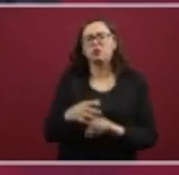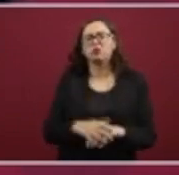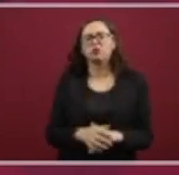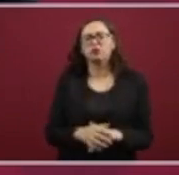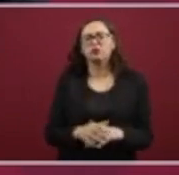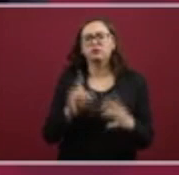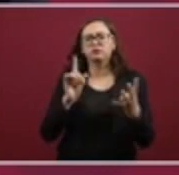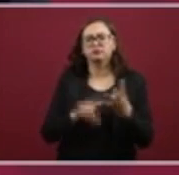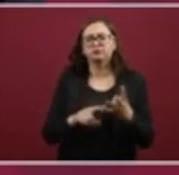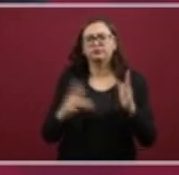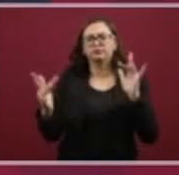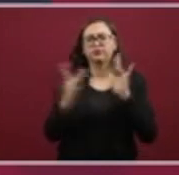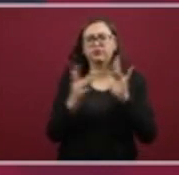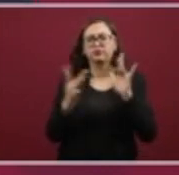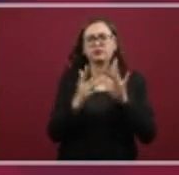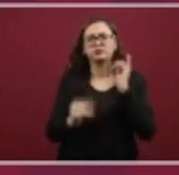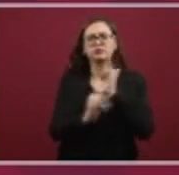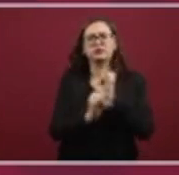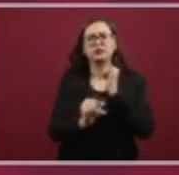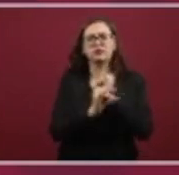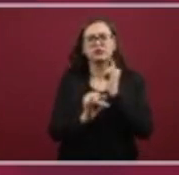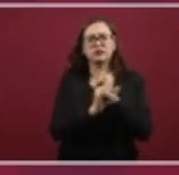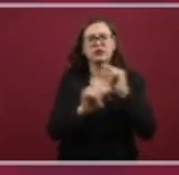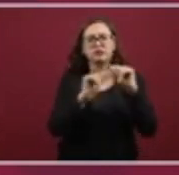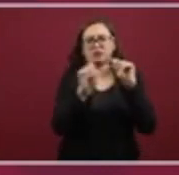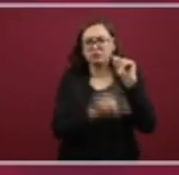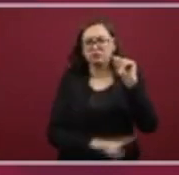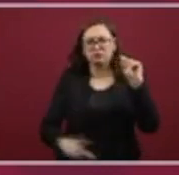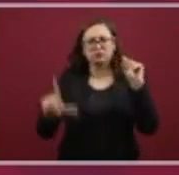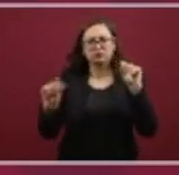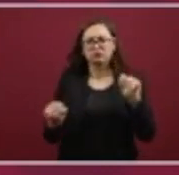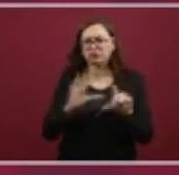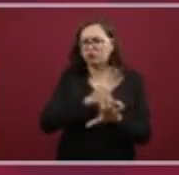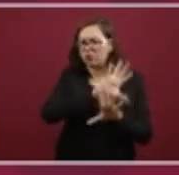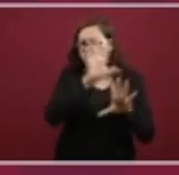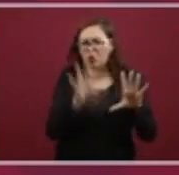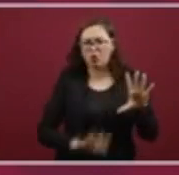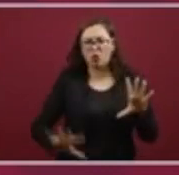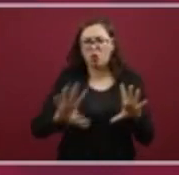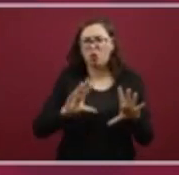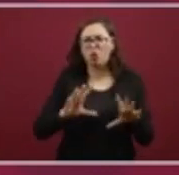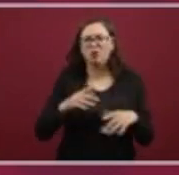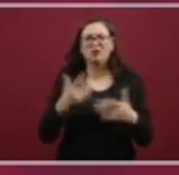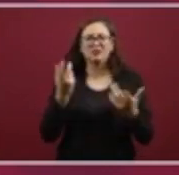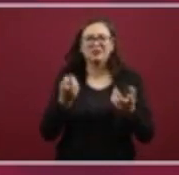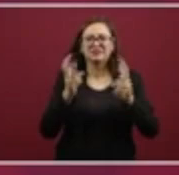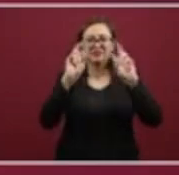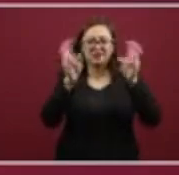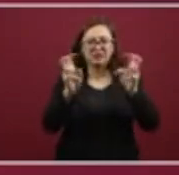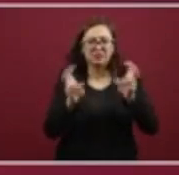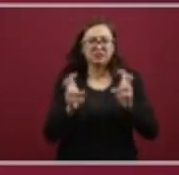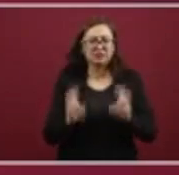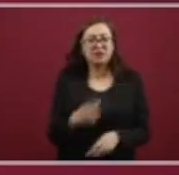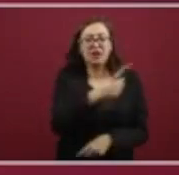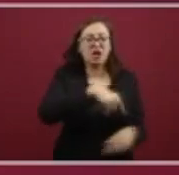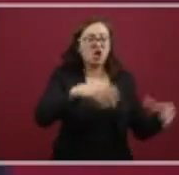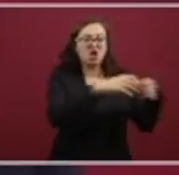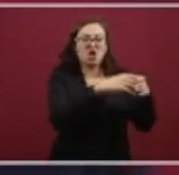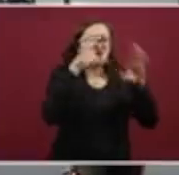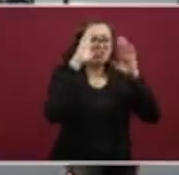la conexión de internet para que haya comunicación en todo el país, todo eso que no quieren los conservadores.